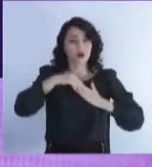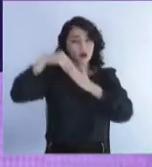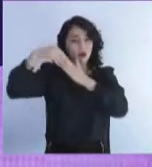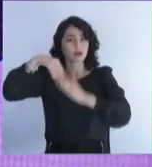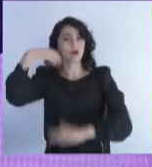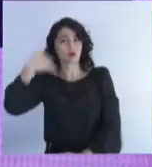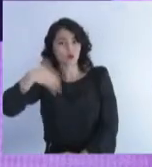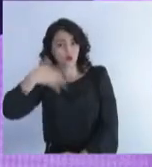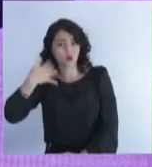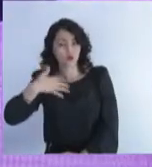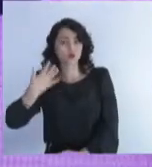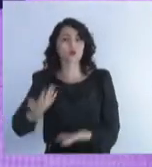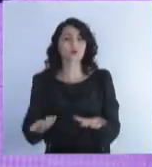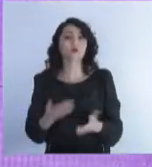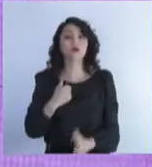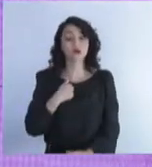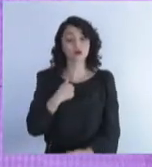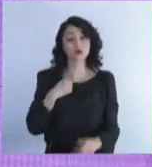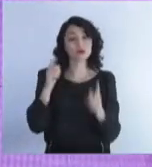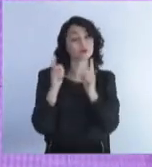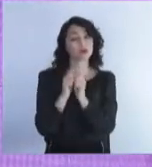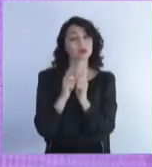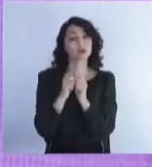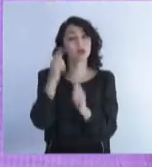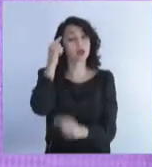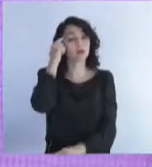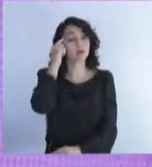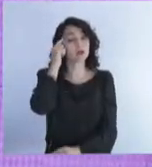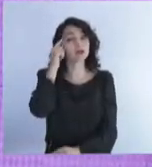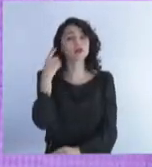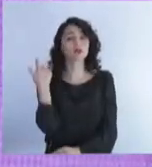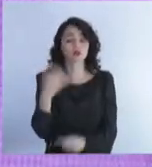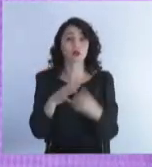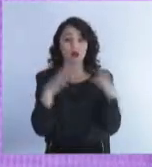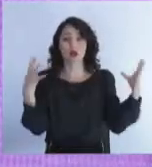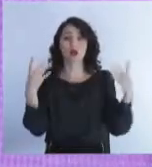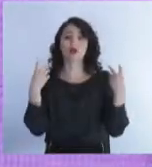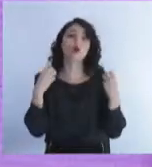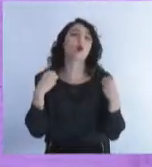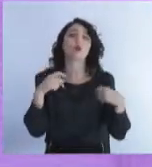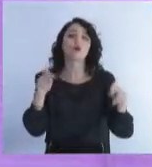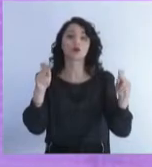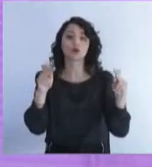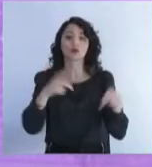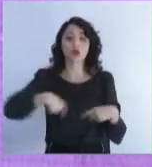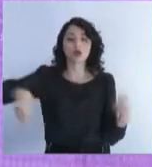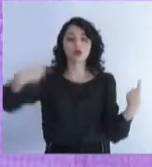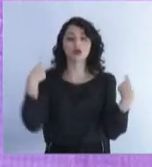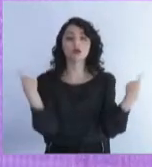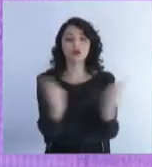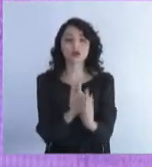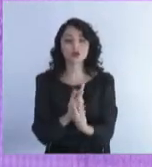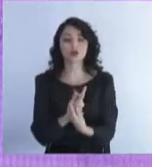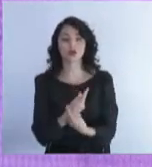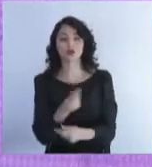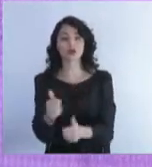transformaciones. En lo personal, nuevamente, creo que hay una gran oportunidad de mirar a estos desafíos para